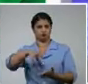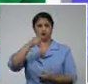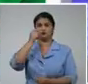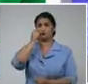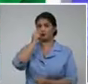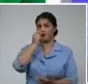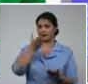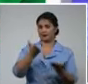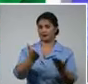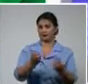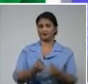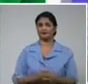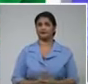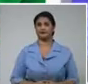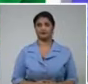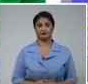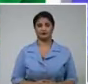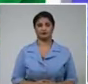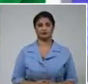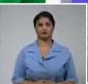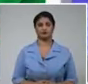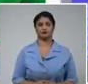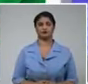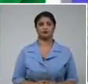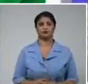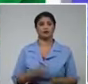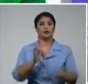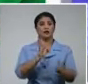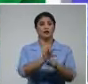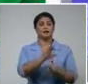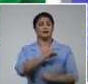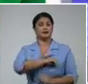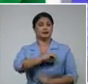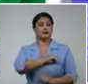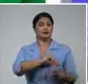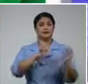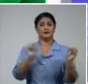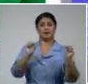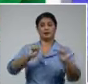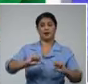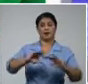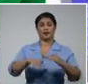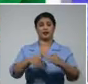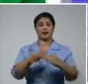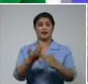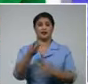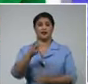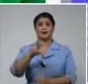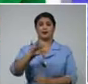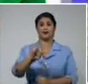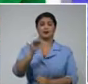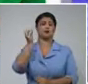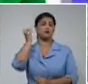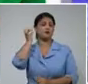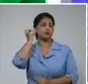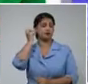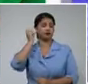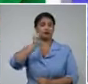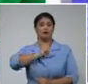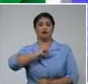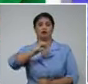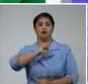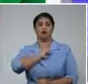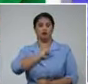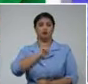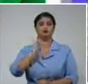paciente. Comenzó con los síntomas el día 27 de febrero, con fiebre, tos seca, pérdida del gusto y del